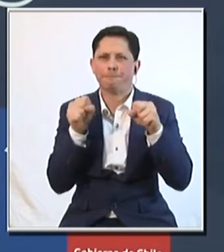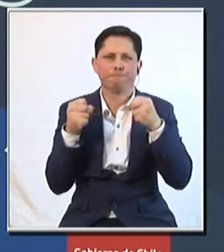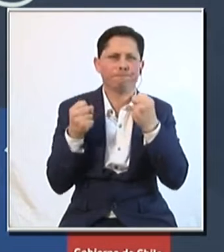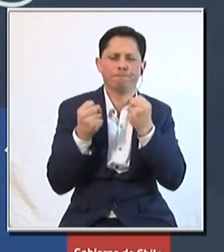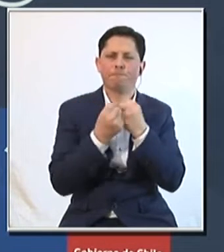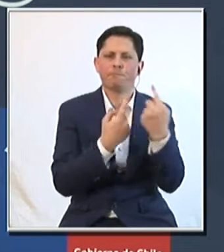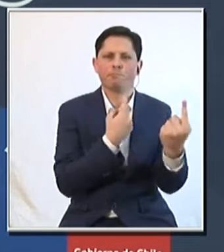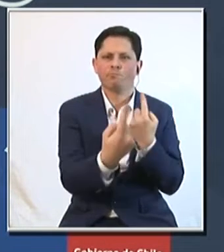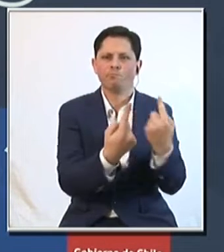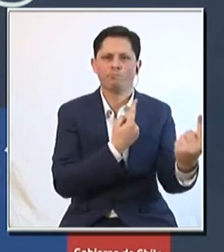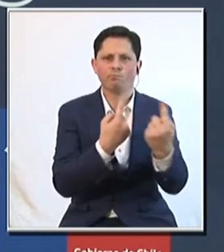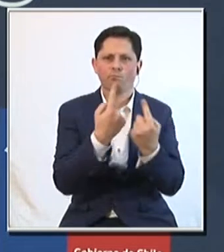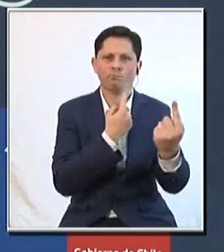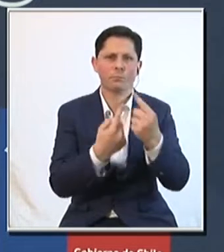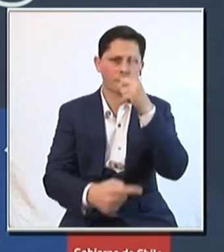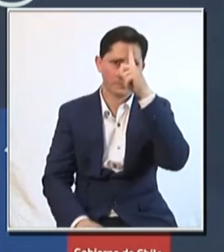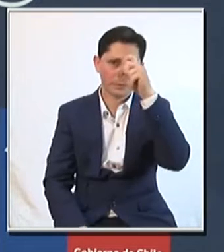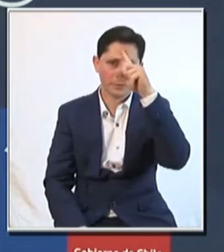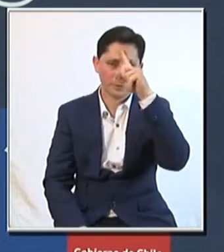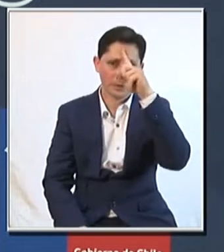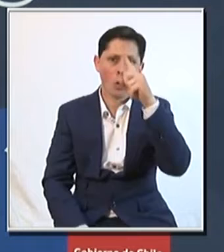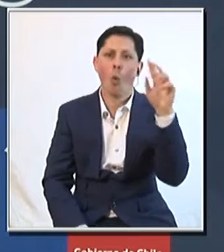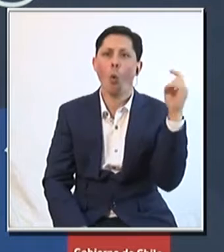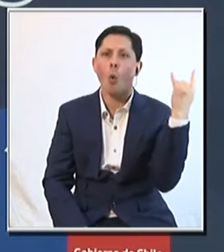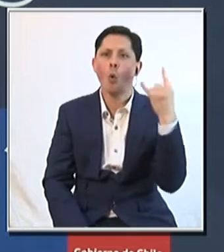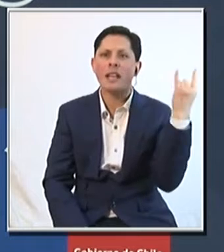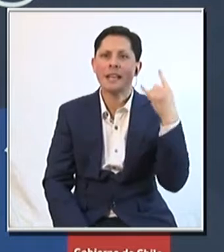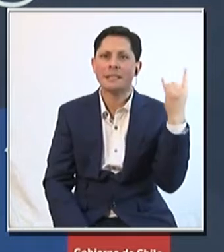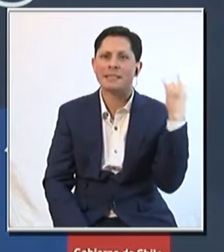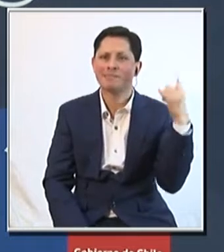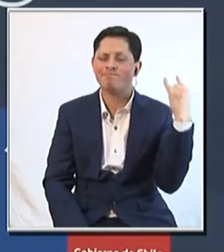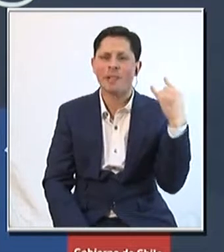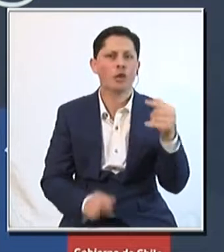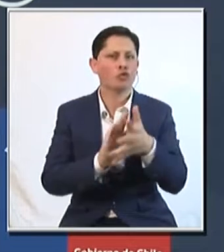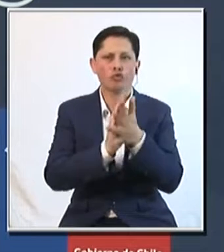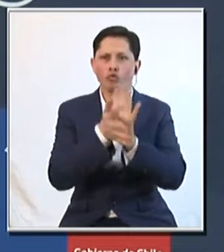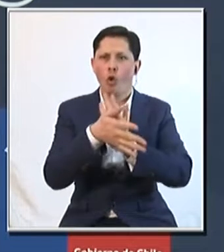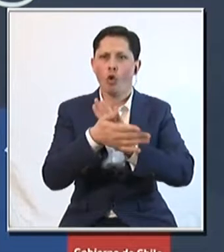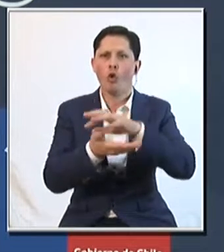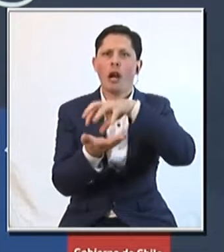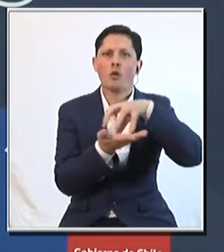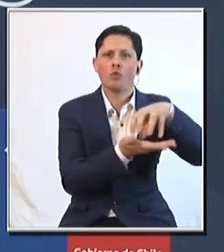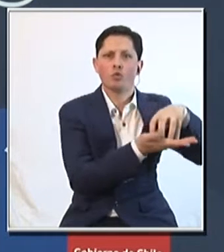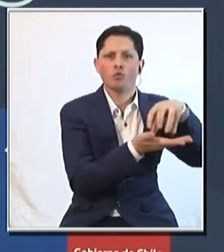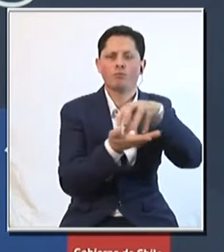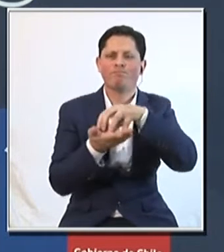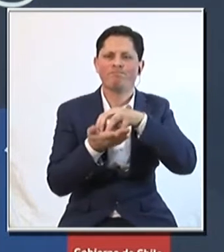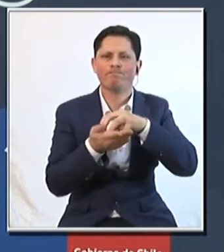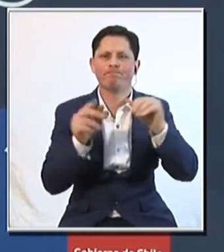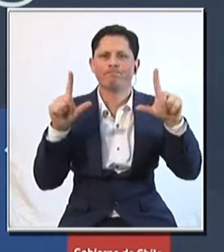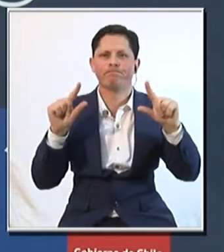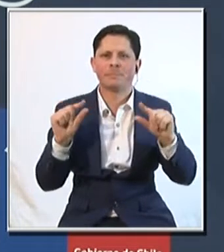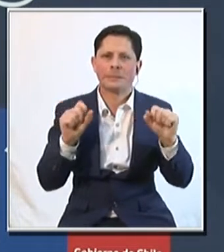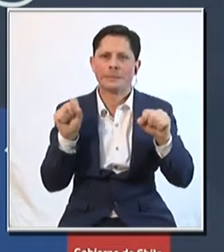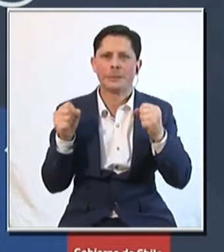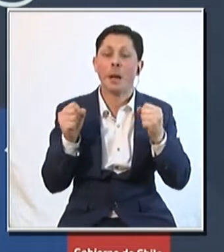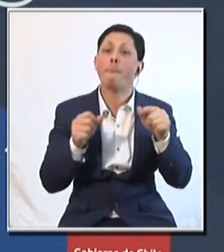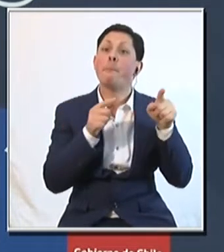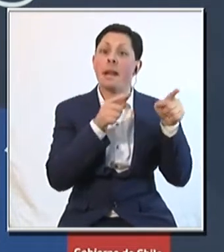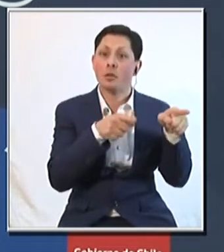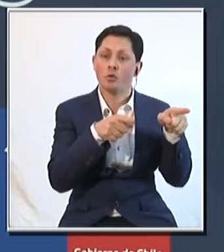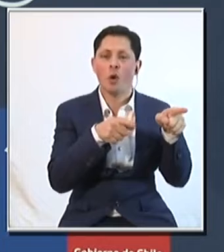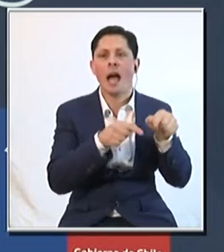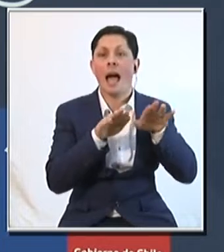y los servicios de urgencia, lo que significa que todos nuestros recursos comienzan a tensionarse. Para eso tenemos